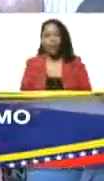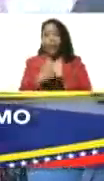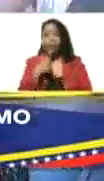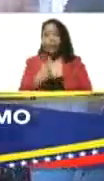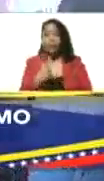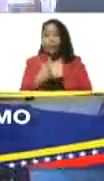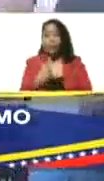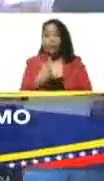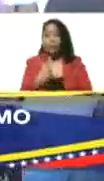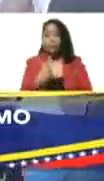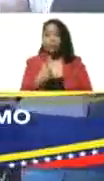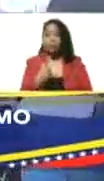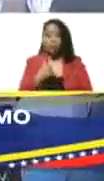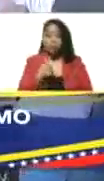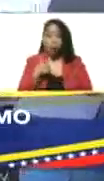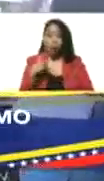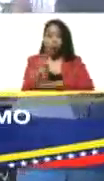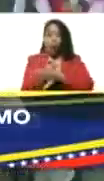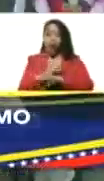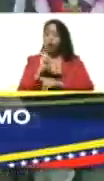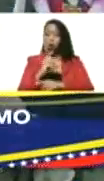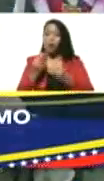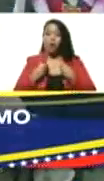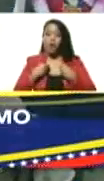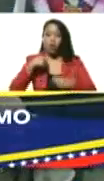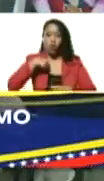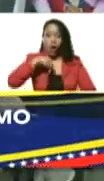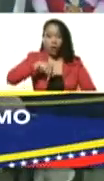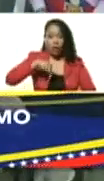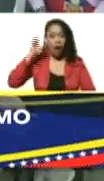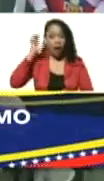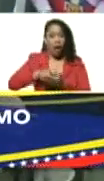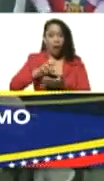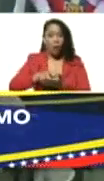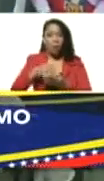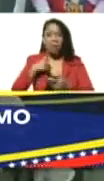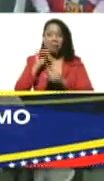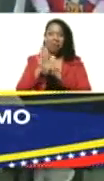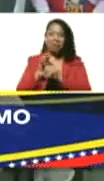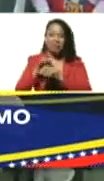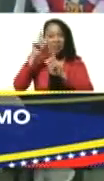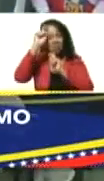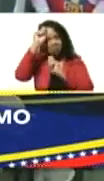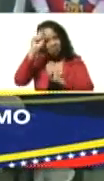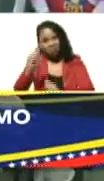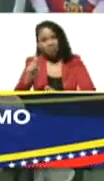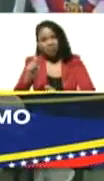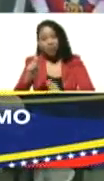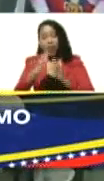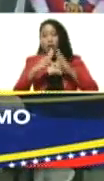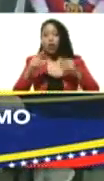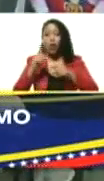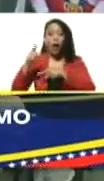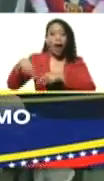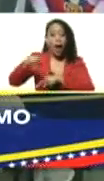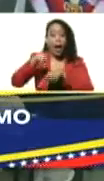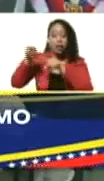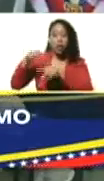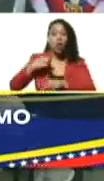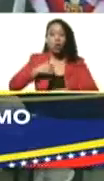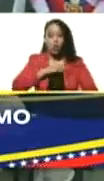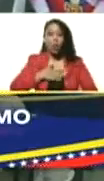desde, ni siquiera como gobernadora, sino como aragüeña, señor presidente, mi cariño, mi respeto y todo aquello que nosotros